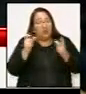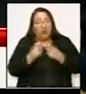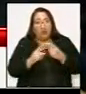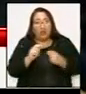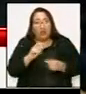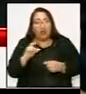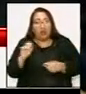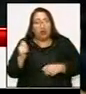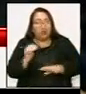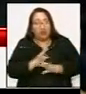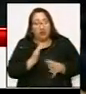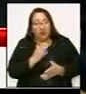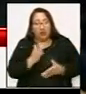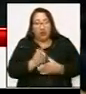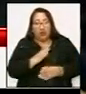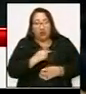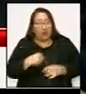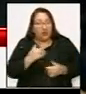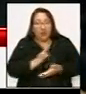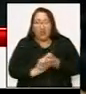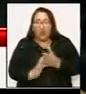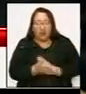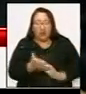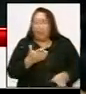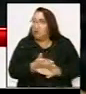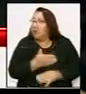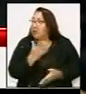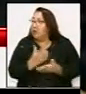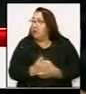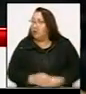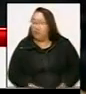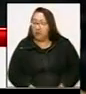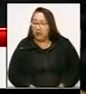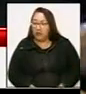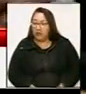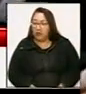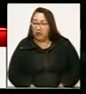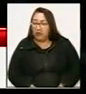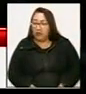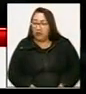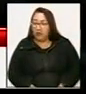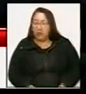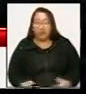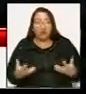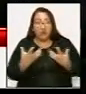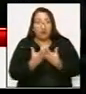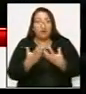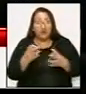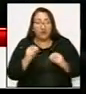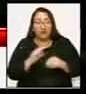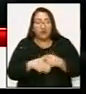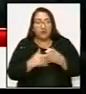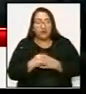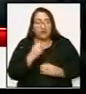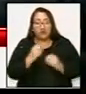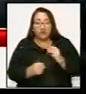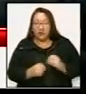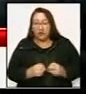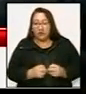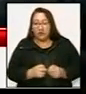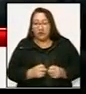congresista Torres, no el gobierno no tiene ningún inconveniente, porque creo que si de consensos hablamos también de